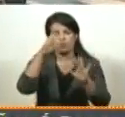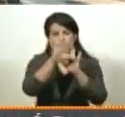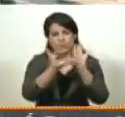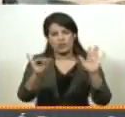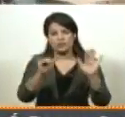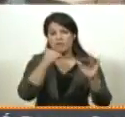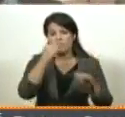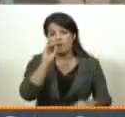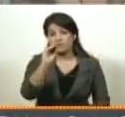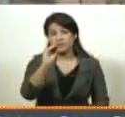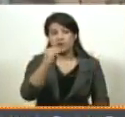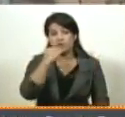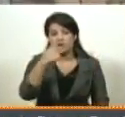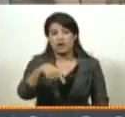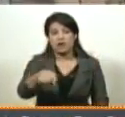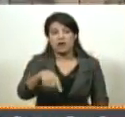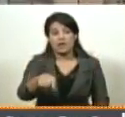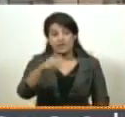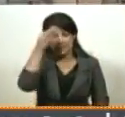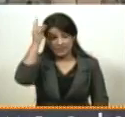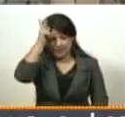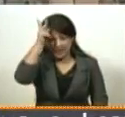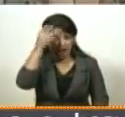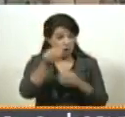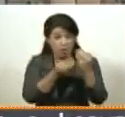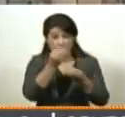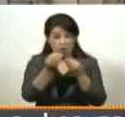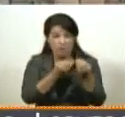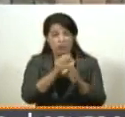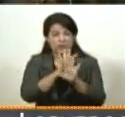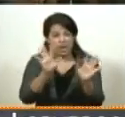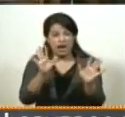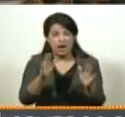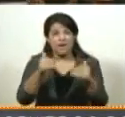hará, los constituyentes indígenas se harán para el